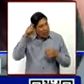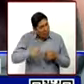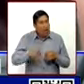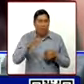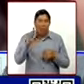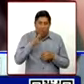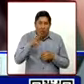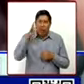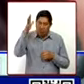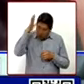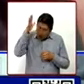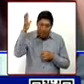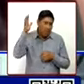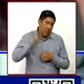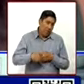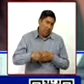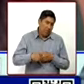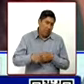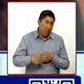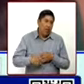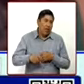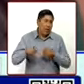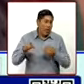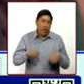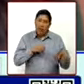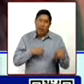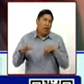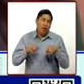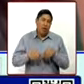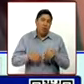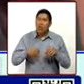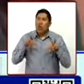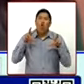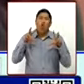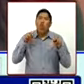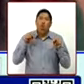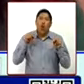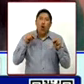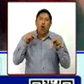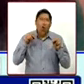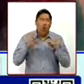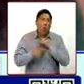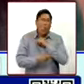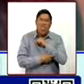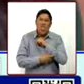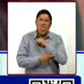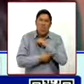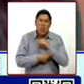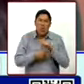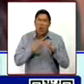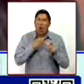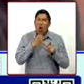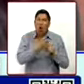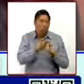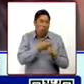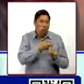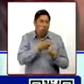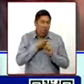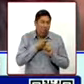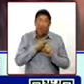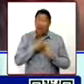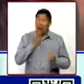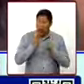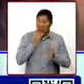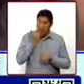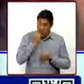tenemos los padres y las madres el de hacer procedimiento para que no caigan en manos de este y otros depredadores y estamos hablando de